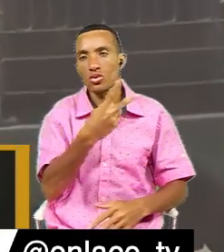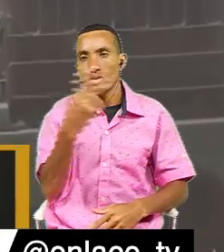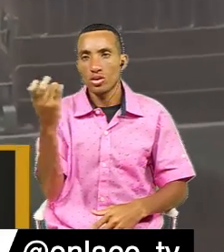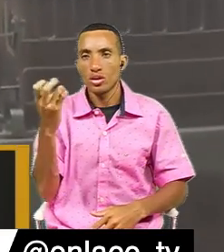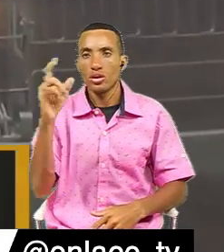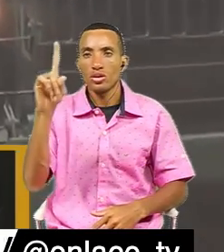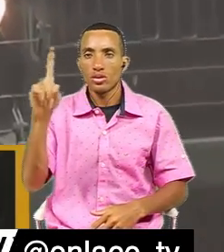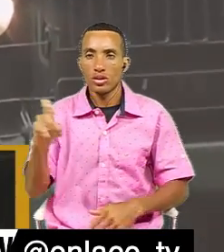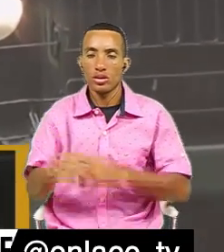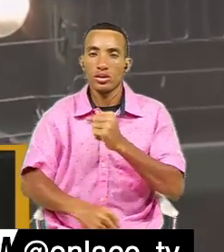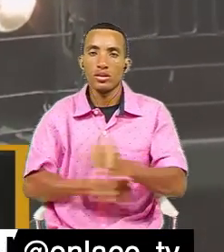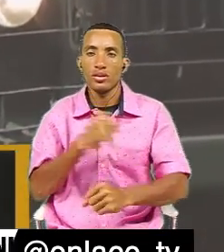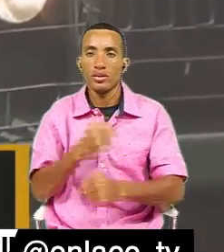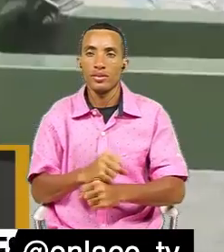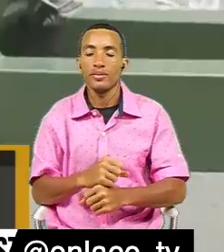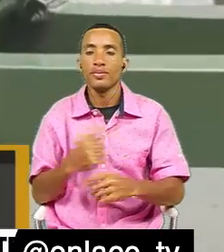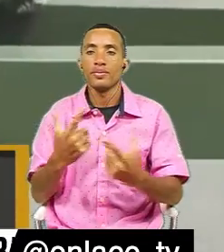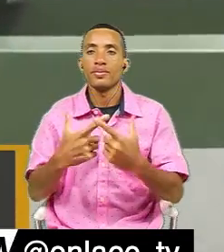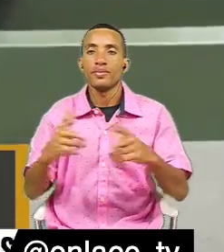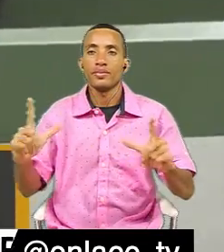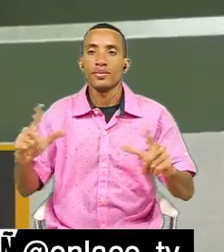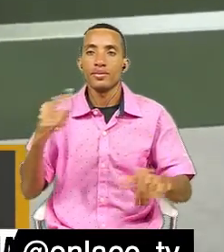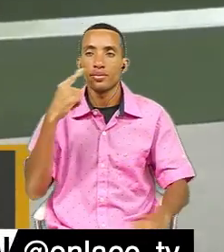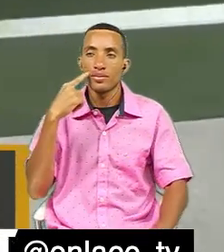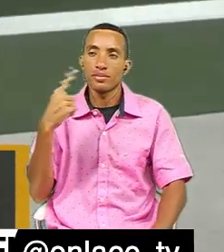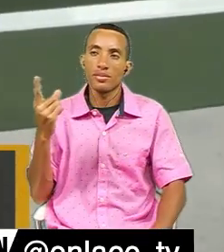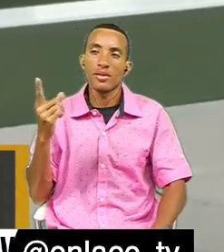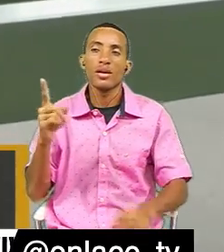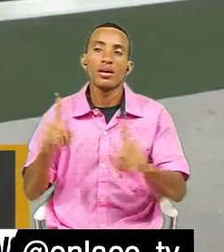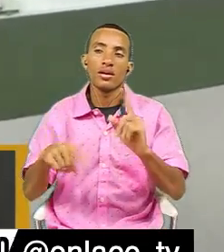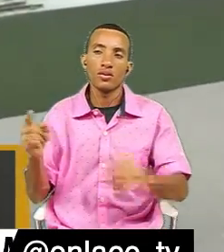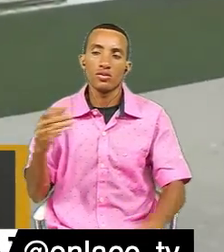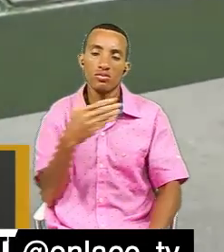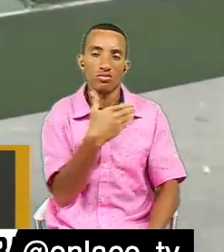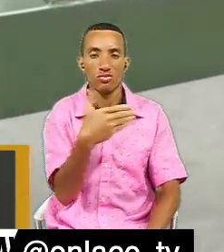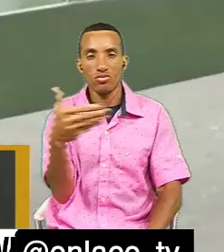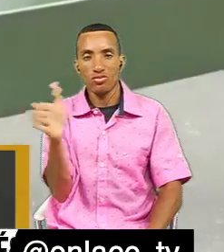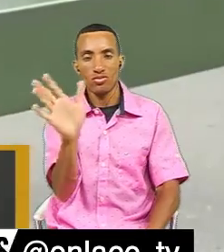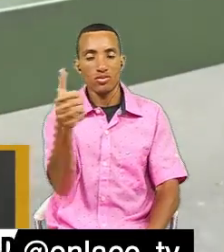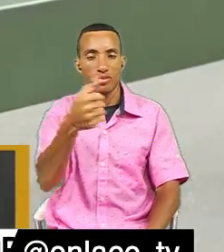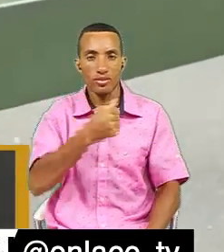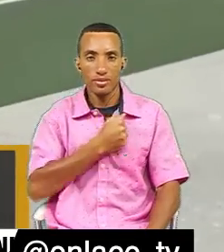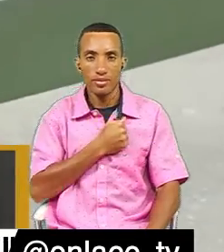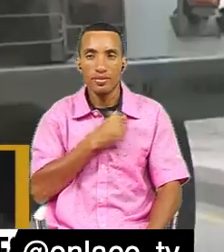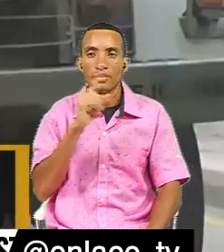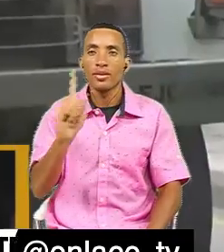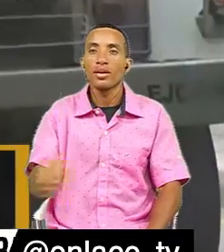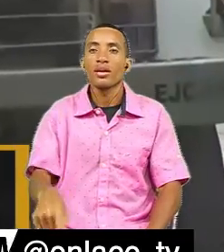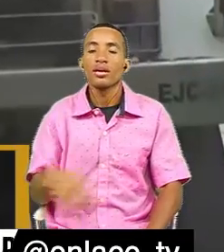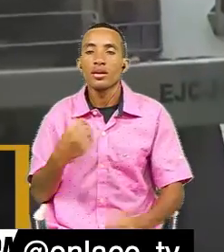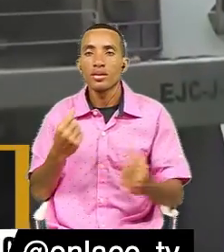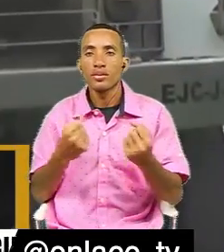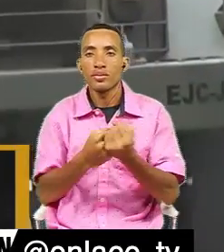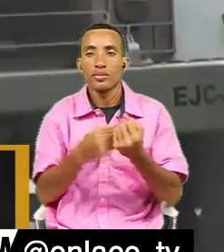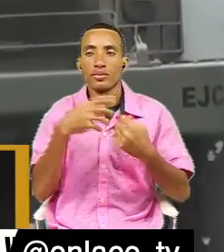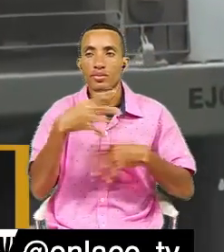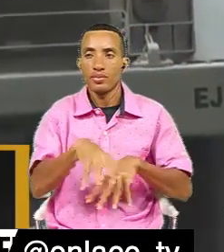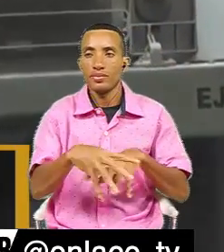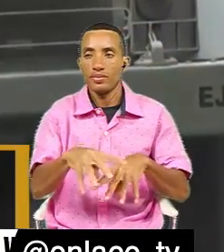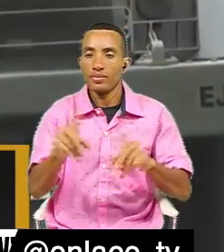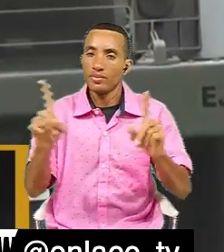y soberano. Se pudo observar que hubo un compromiso patriótico por parte de todos los habitantes en apoyo de la fuerza pública. Se contó